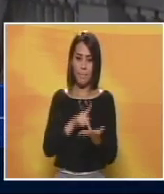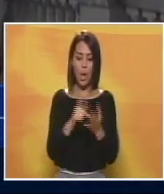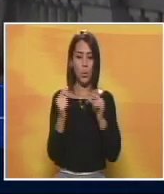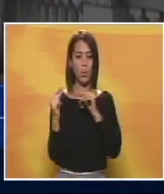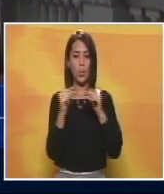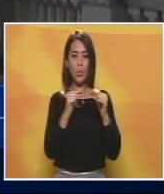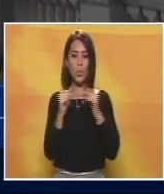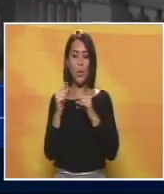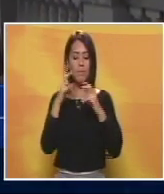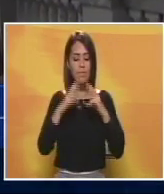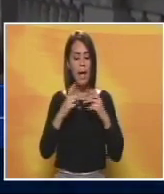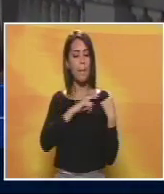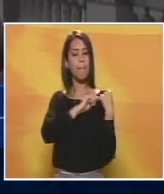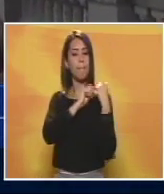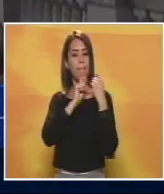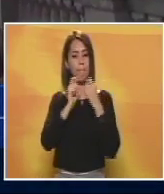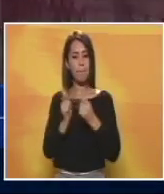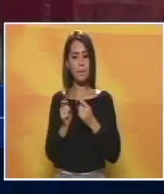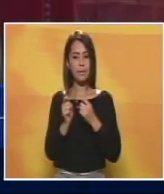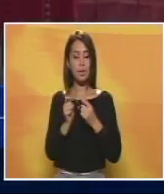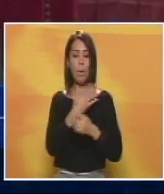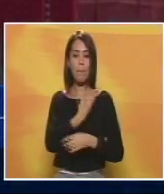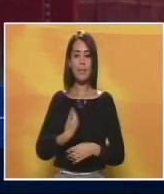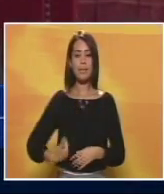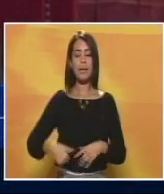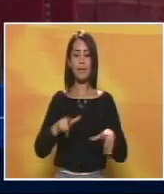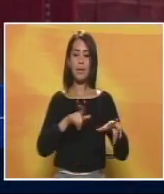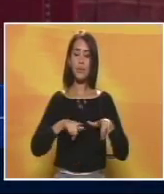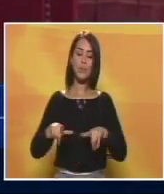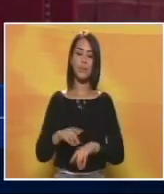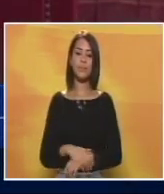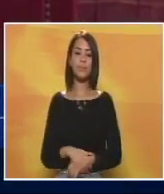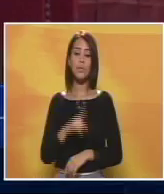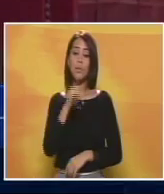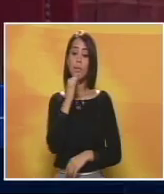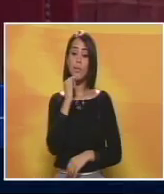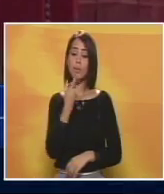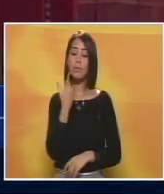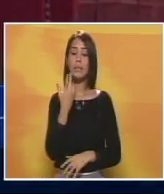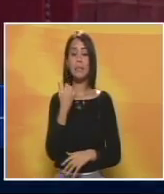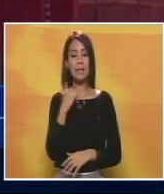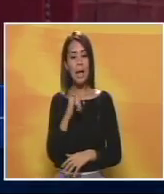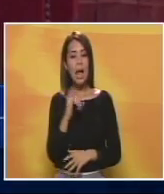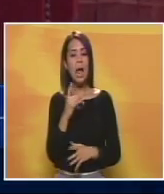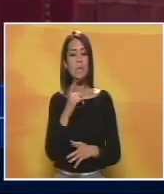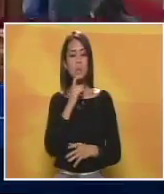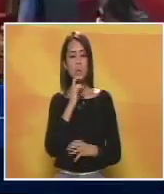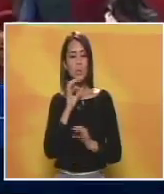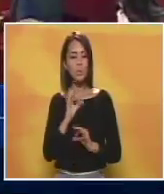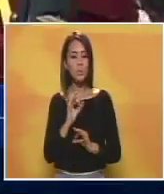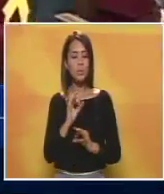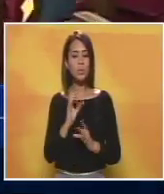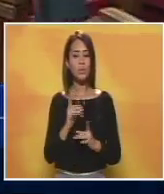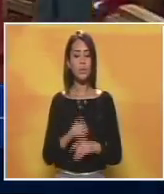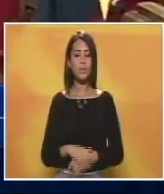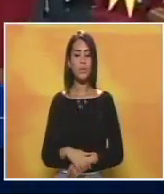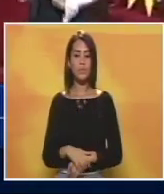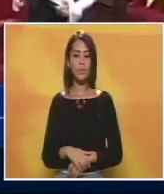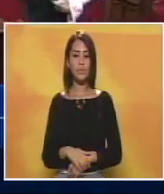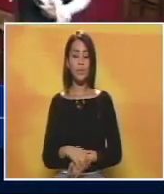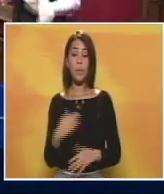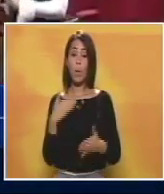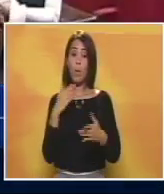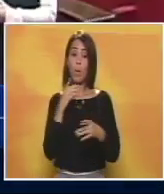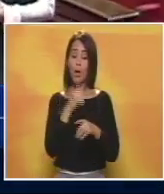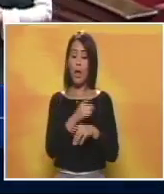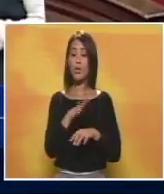debate de investidura como presidente de la región. El magistrado argumenta que existe el riesgo de reiteración delictiva en Sánchez, acusado